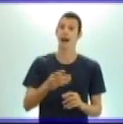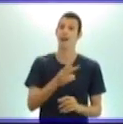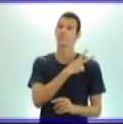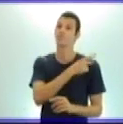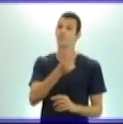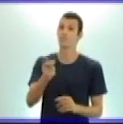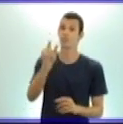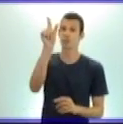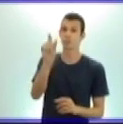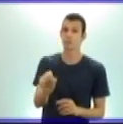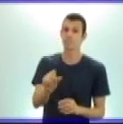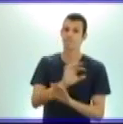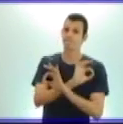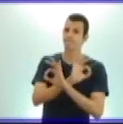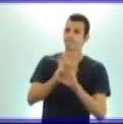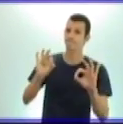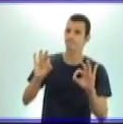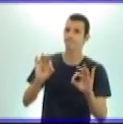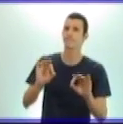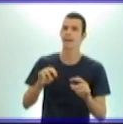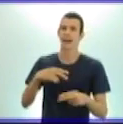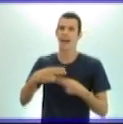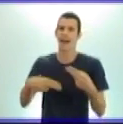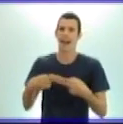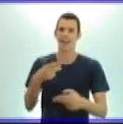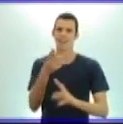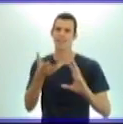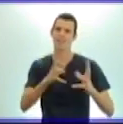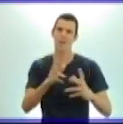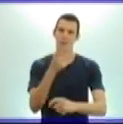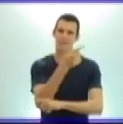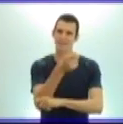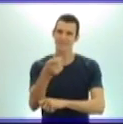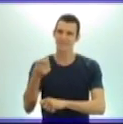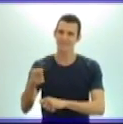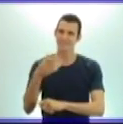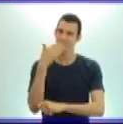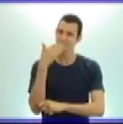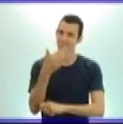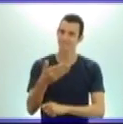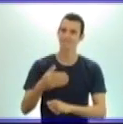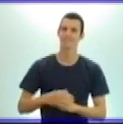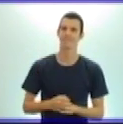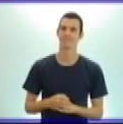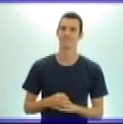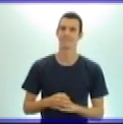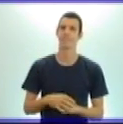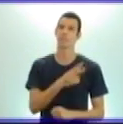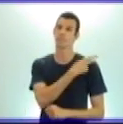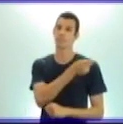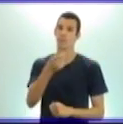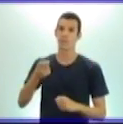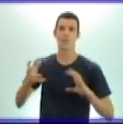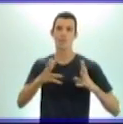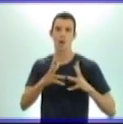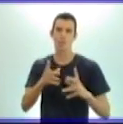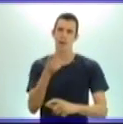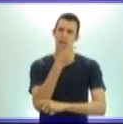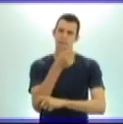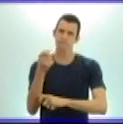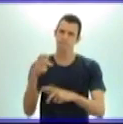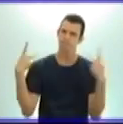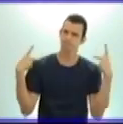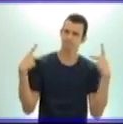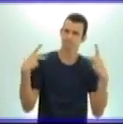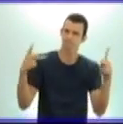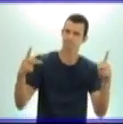empeño de la calidad del proceso de enseñanza y que llegue a todos los niños como lo merecen. Es el